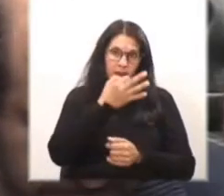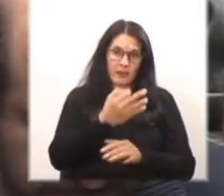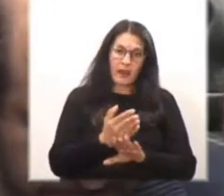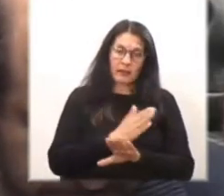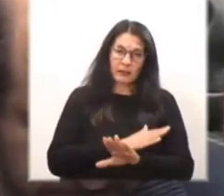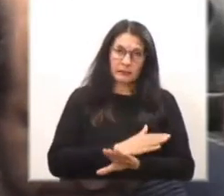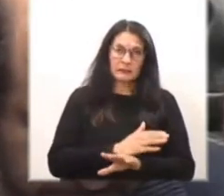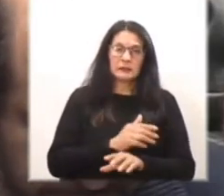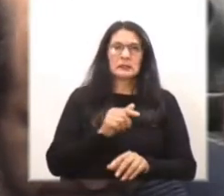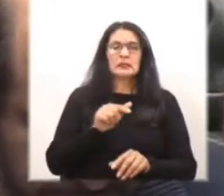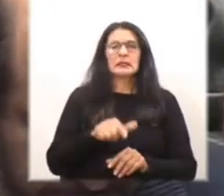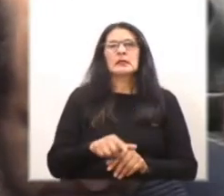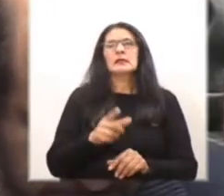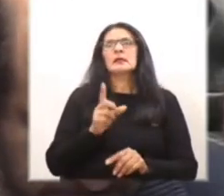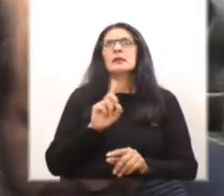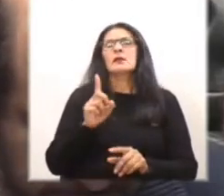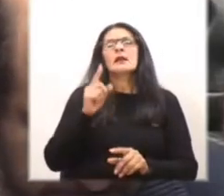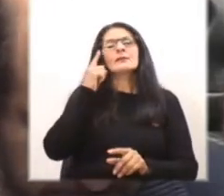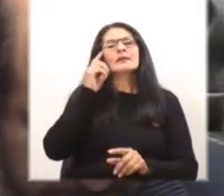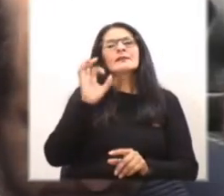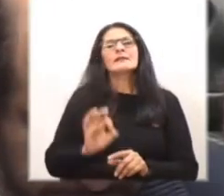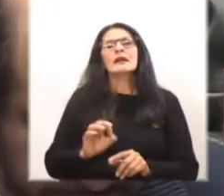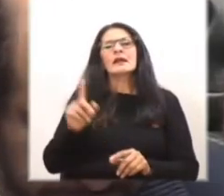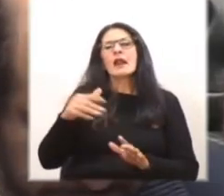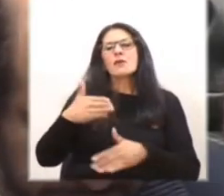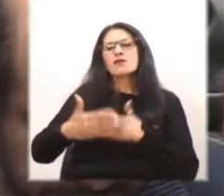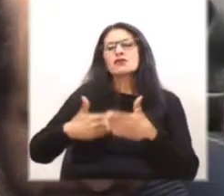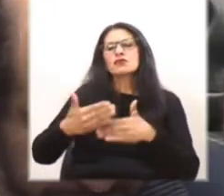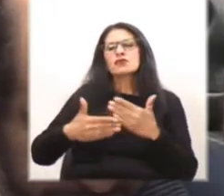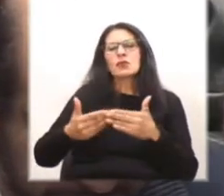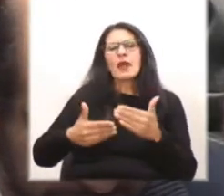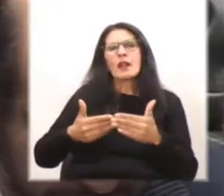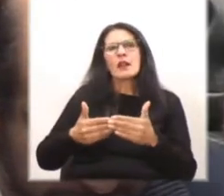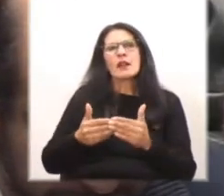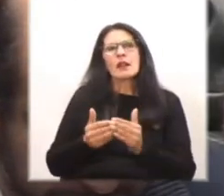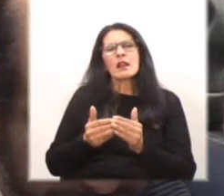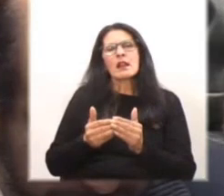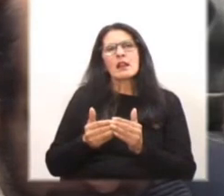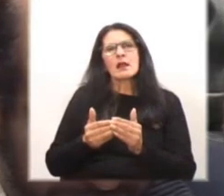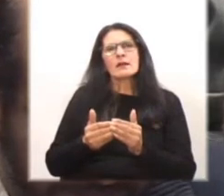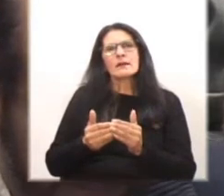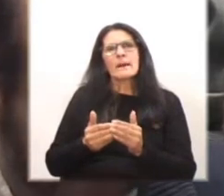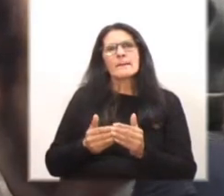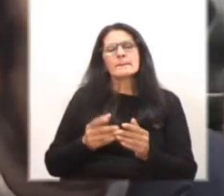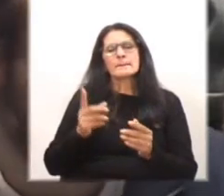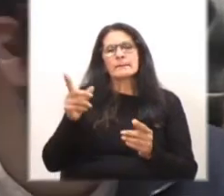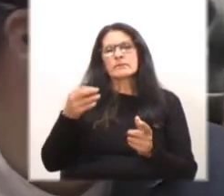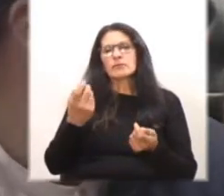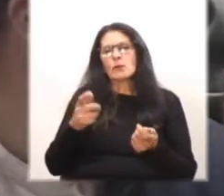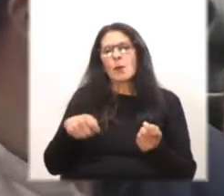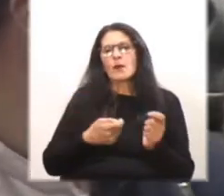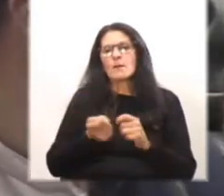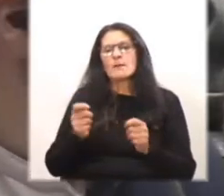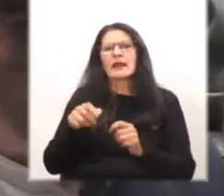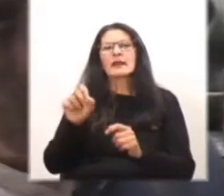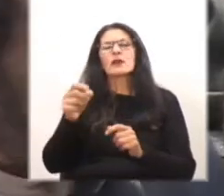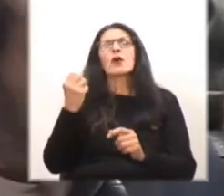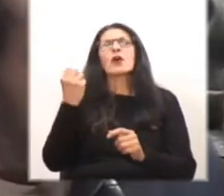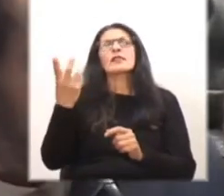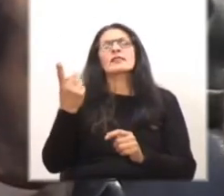está en juego la credibilidad funcional y operacional de la represa en